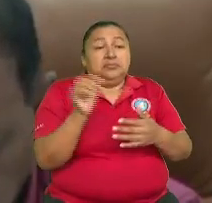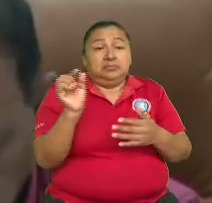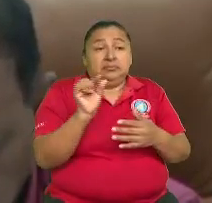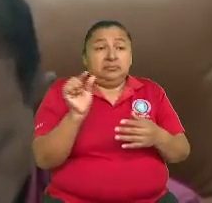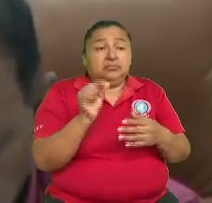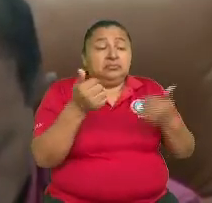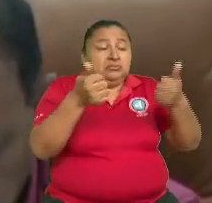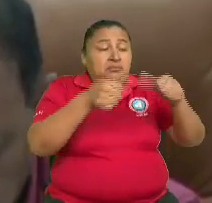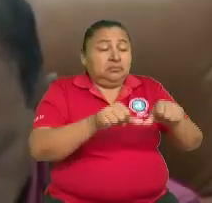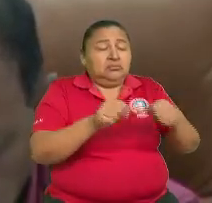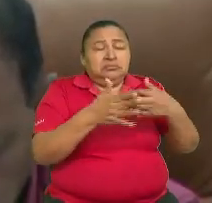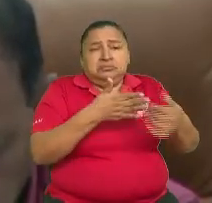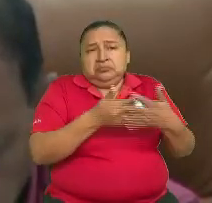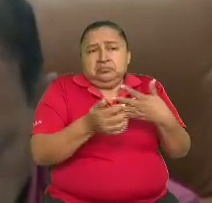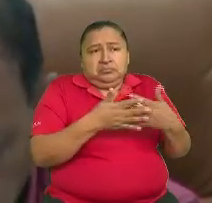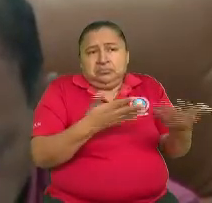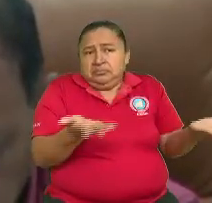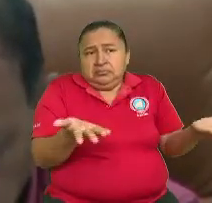de convenio.